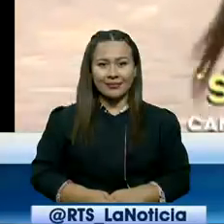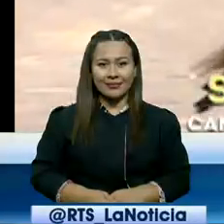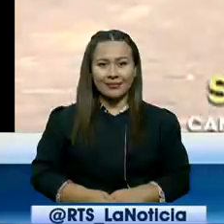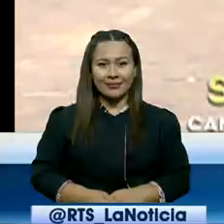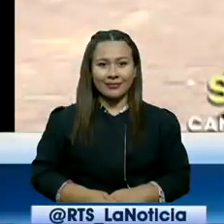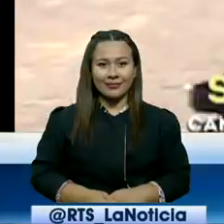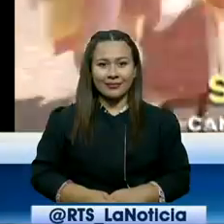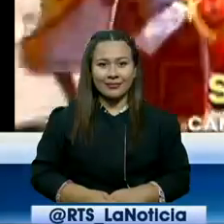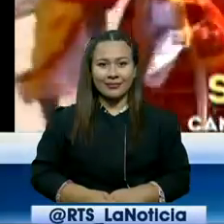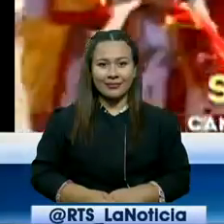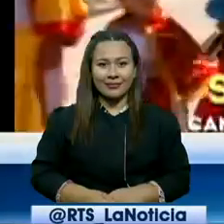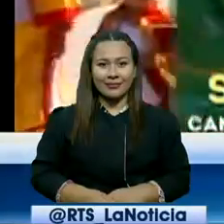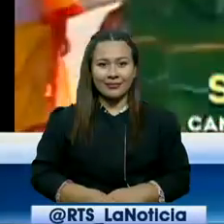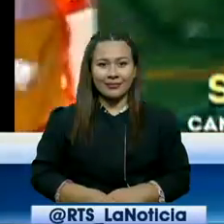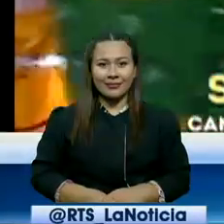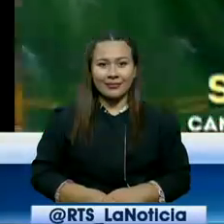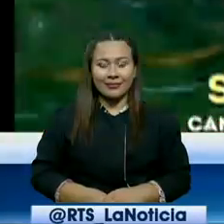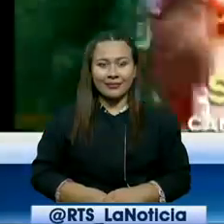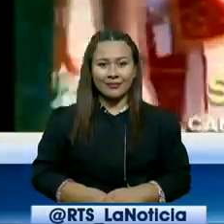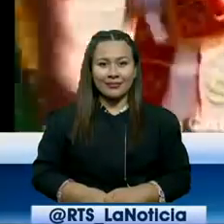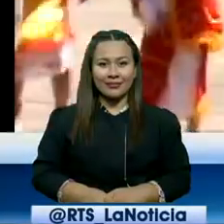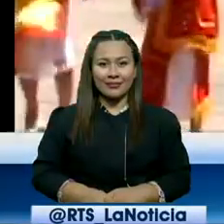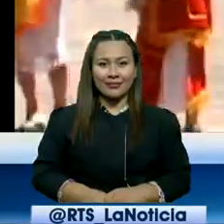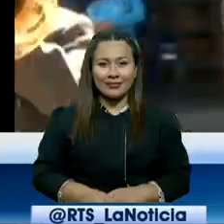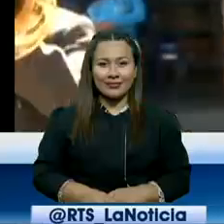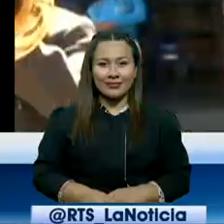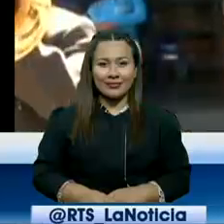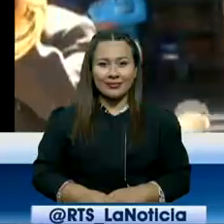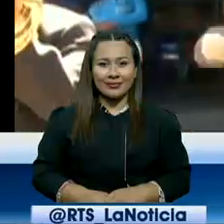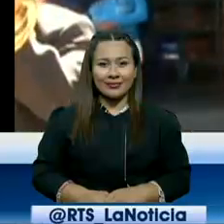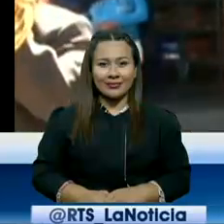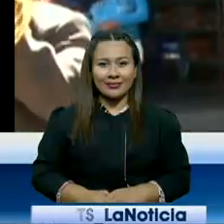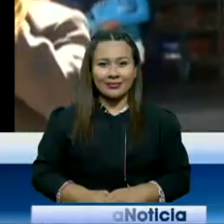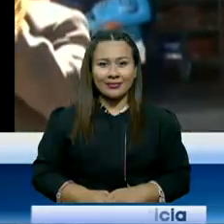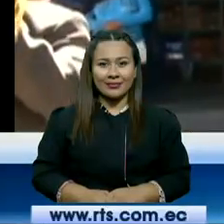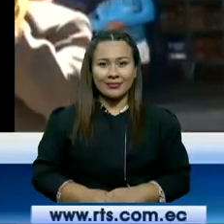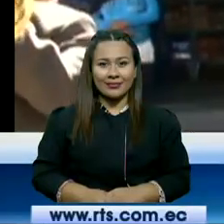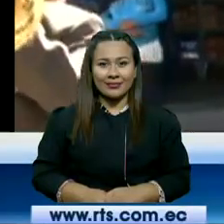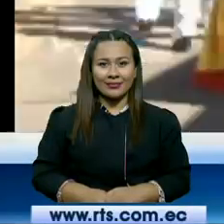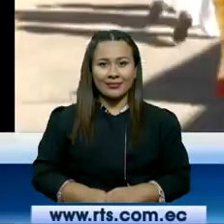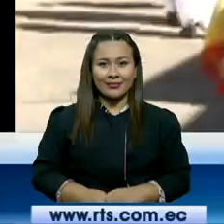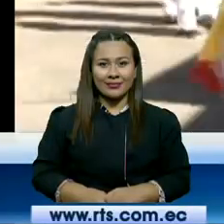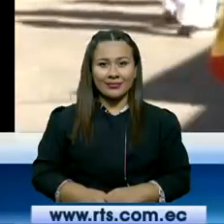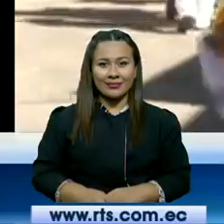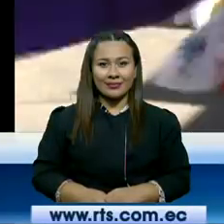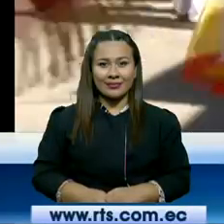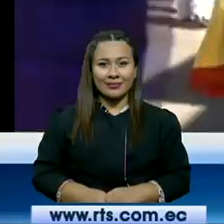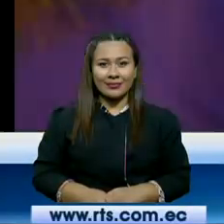We'll be right back.